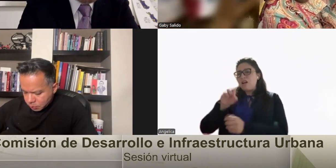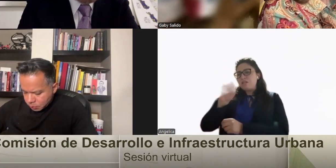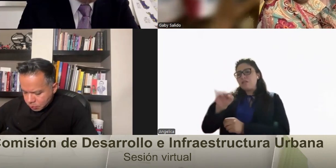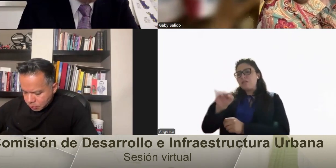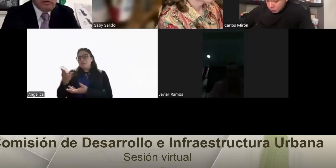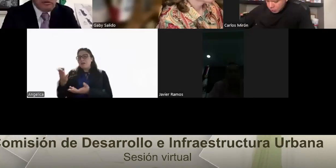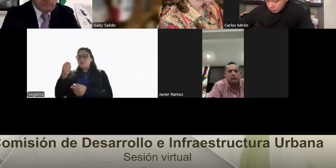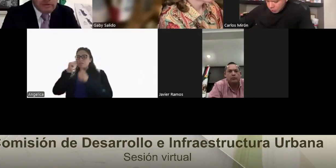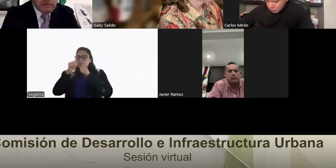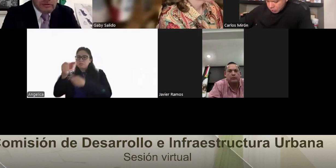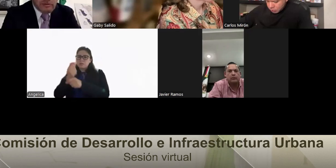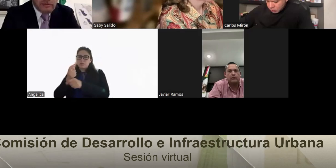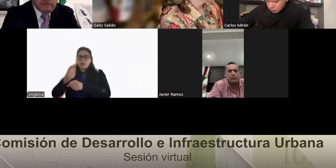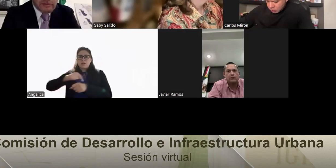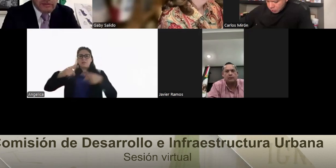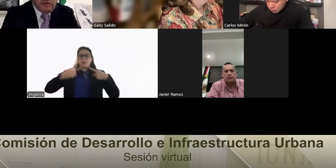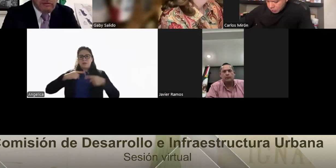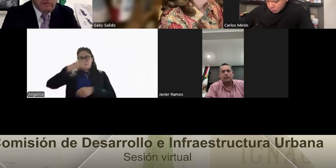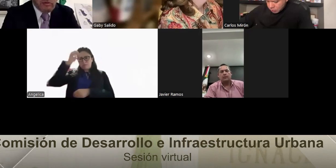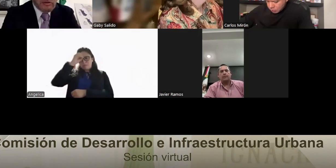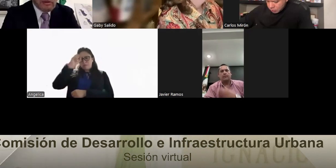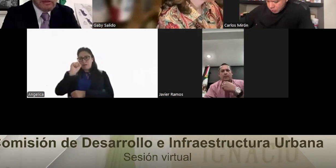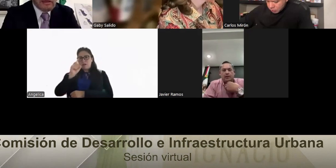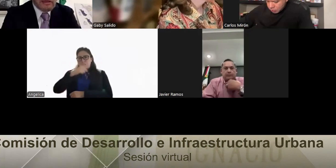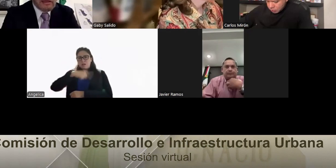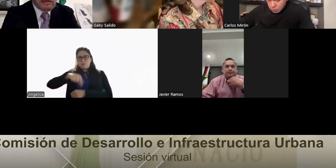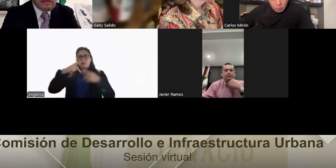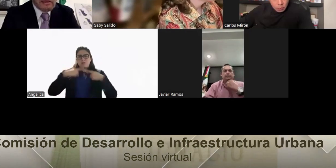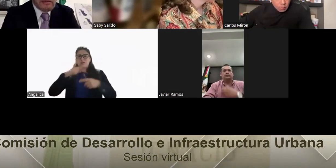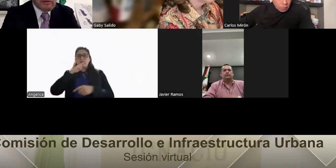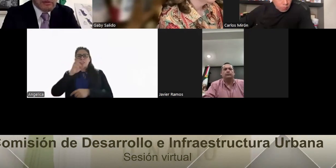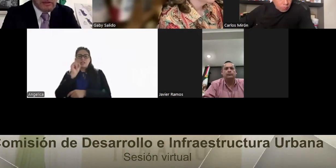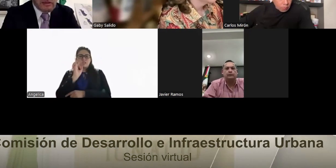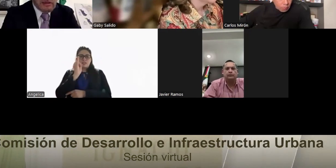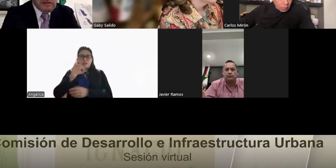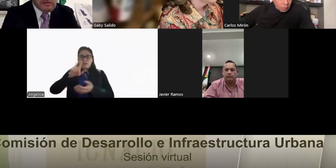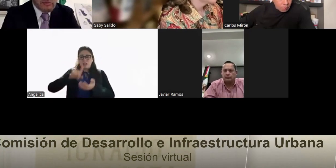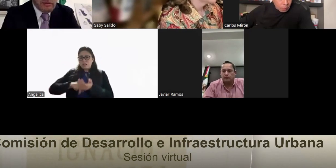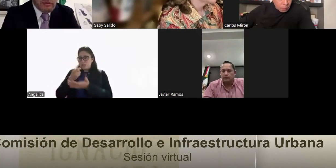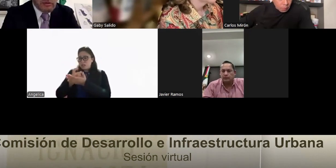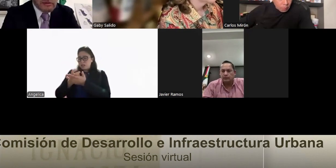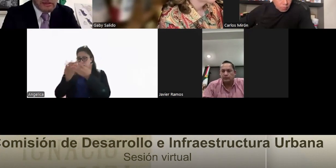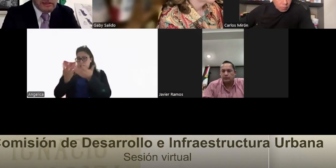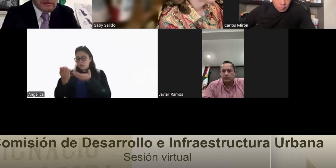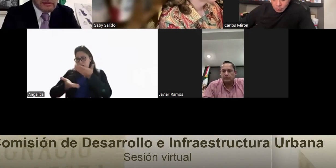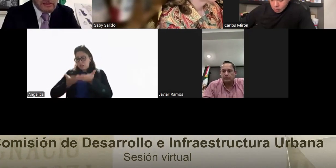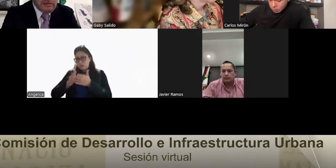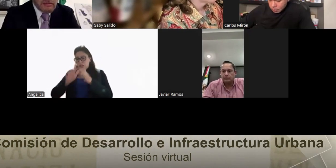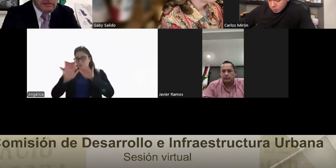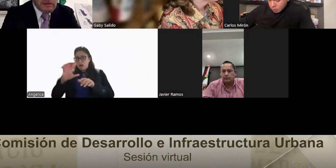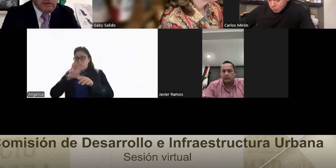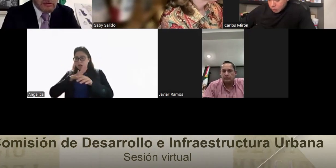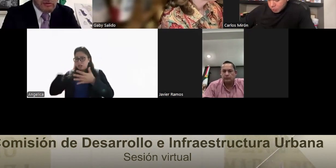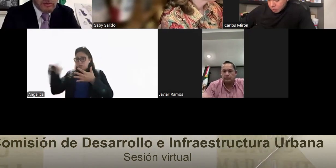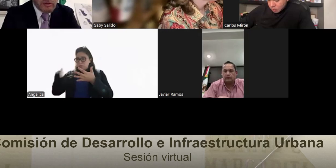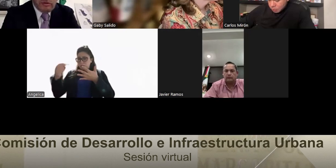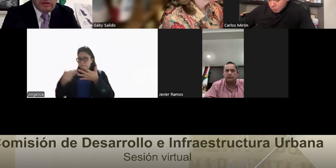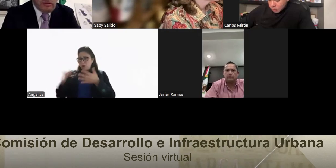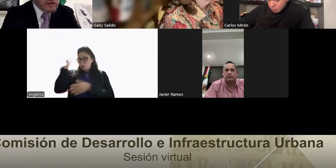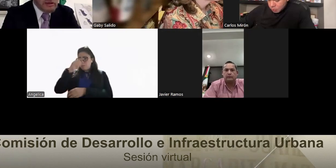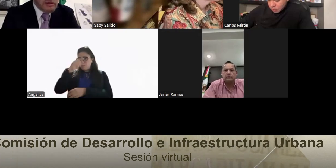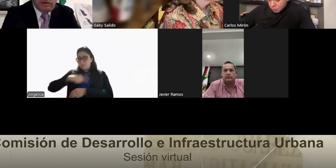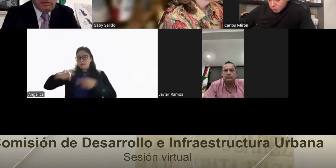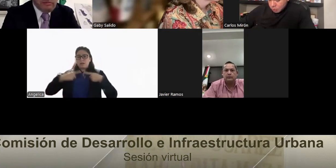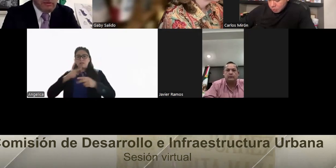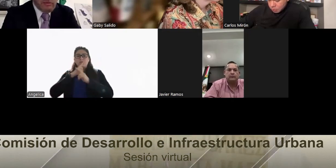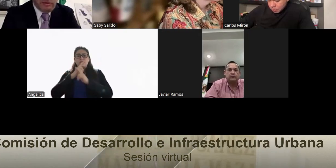a los vecinos se manifestaron a favor y ahí en el dictamen usted tiene las opiniones de quienes virtieron esta opinión y